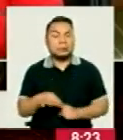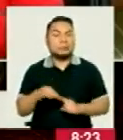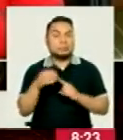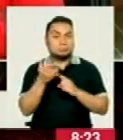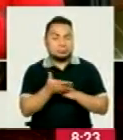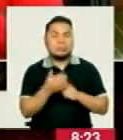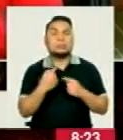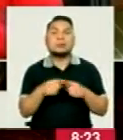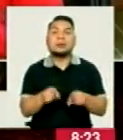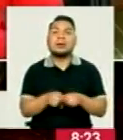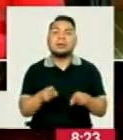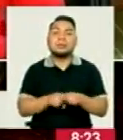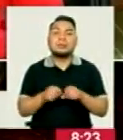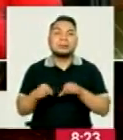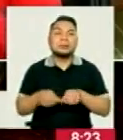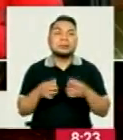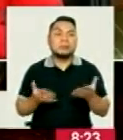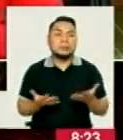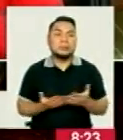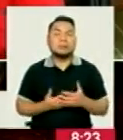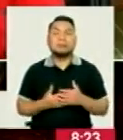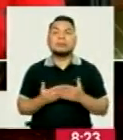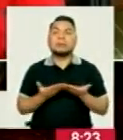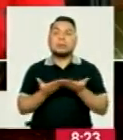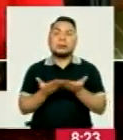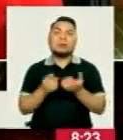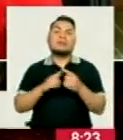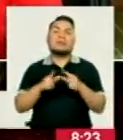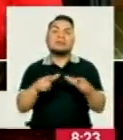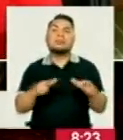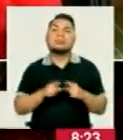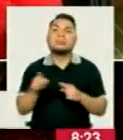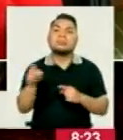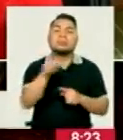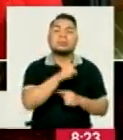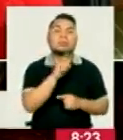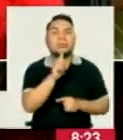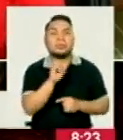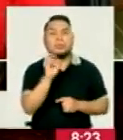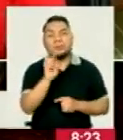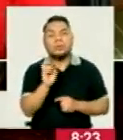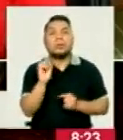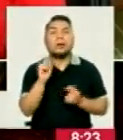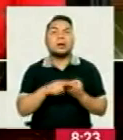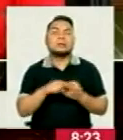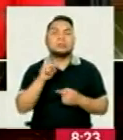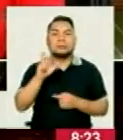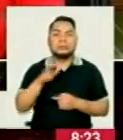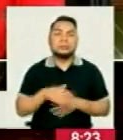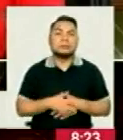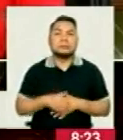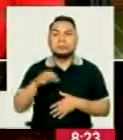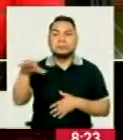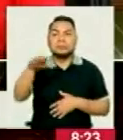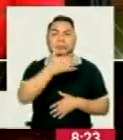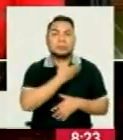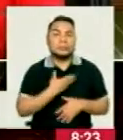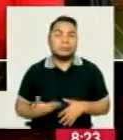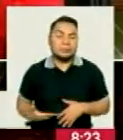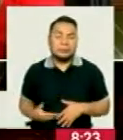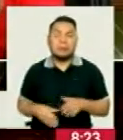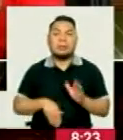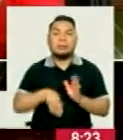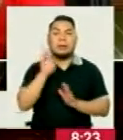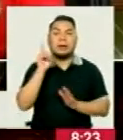específica, sino también las realiza intervenciones multisectoriales con una, dos o hasta tres entidades del Estado. Sobre todo